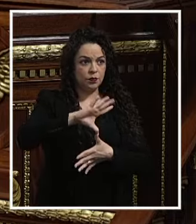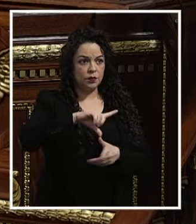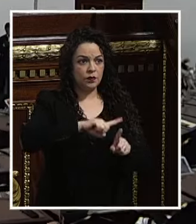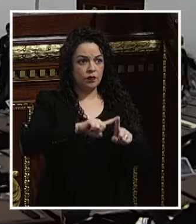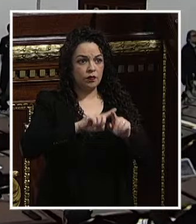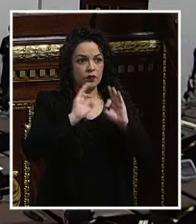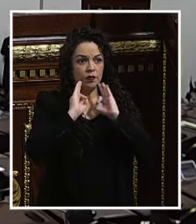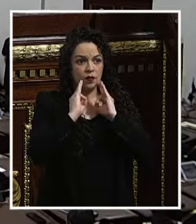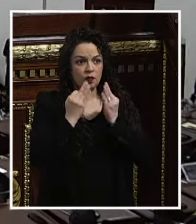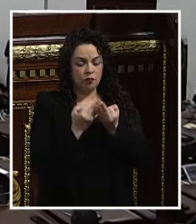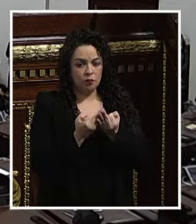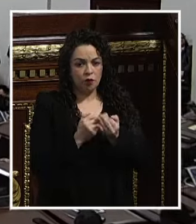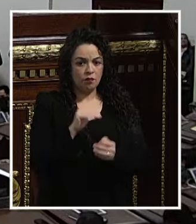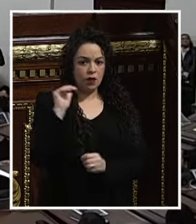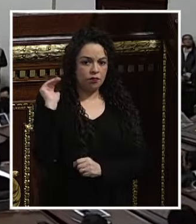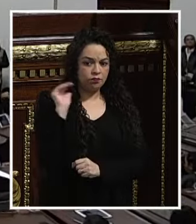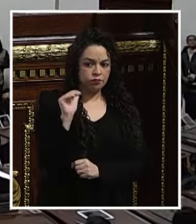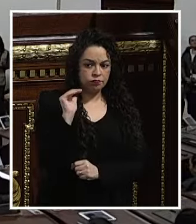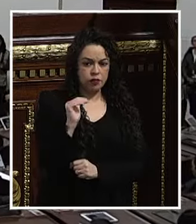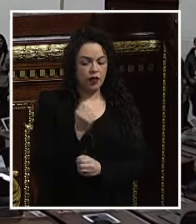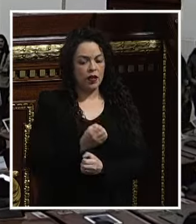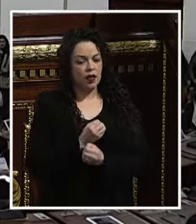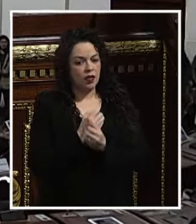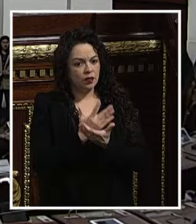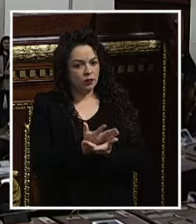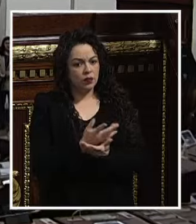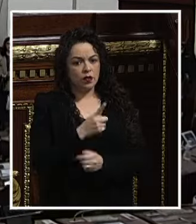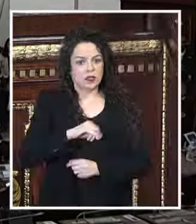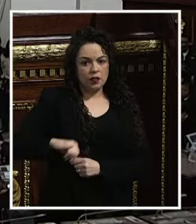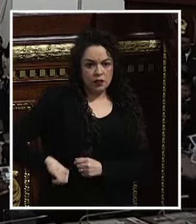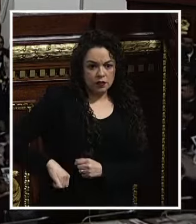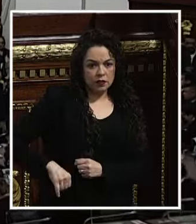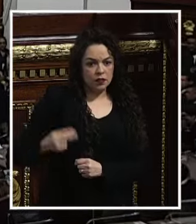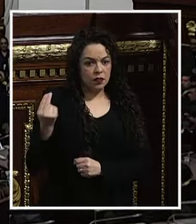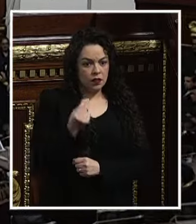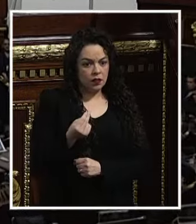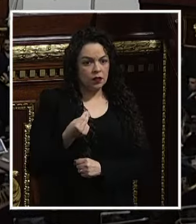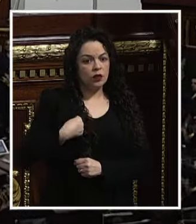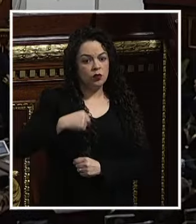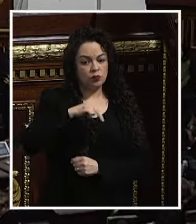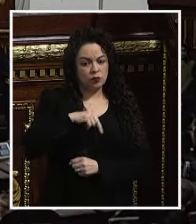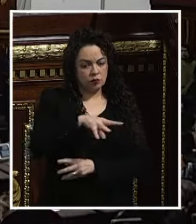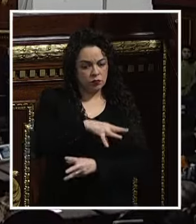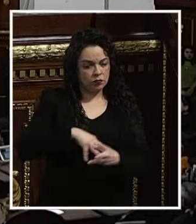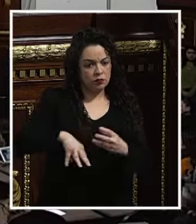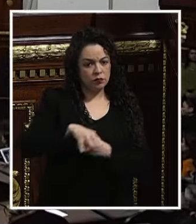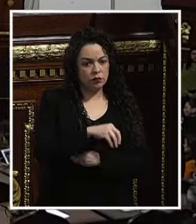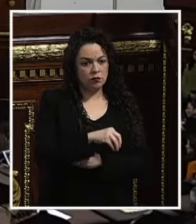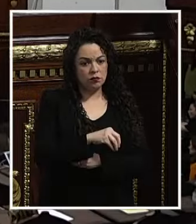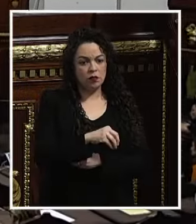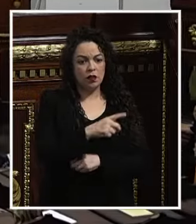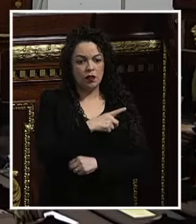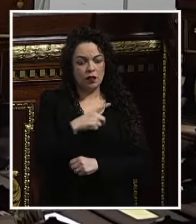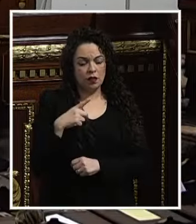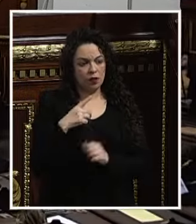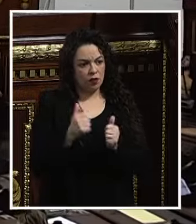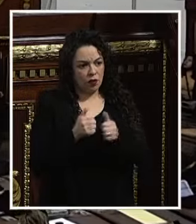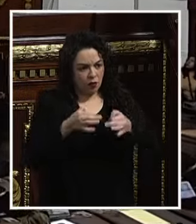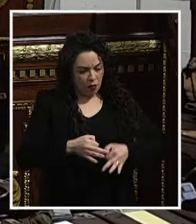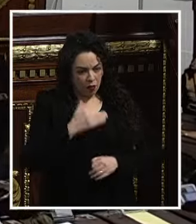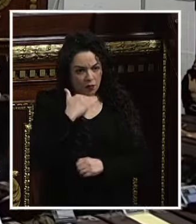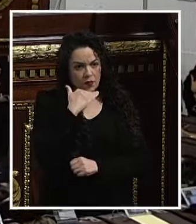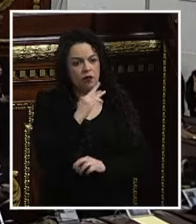e intereses, deberemos responder con dignidad y decoro, siempre dentro de los